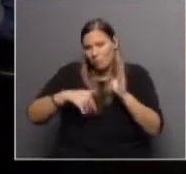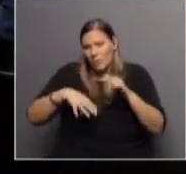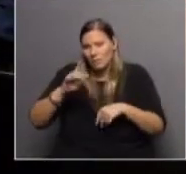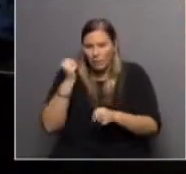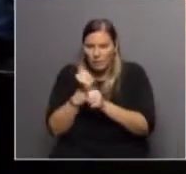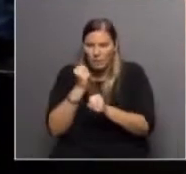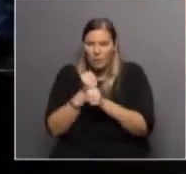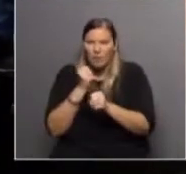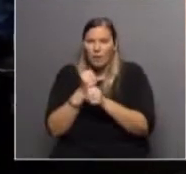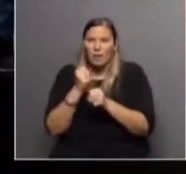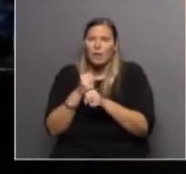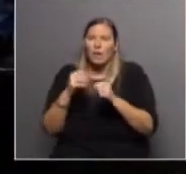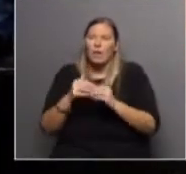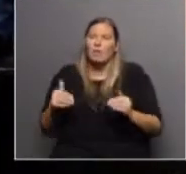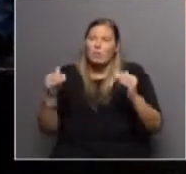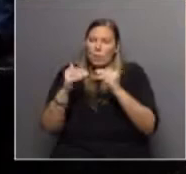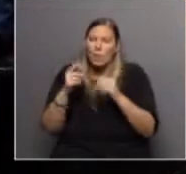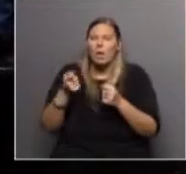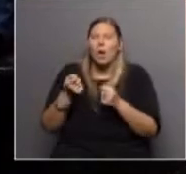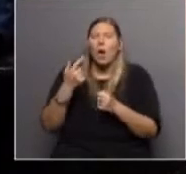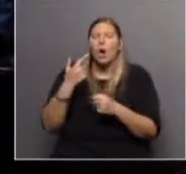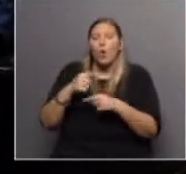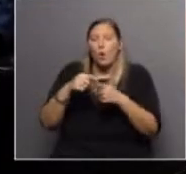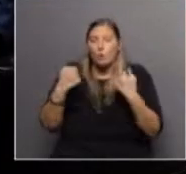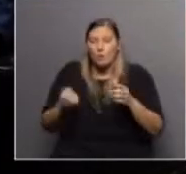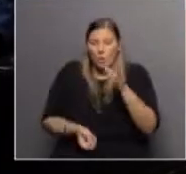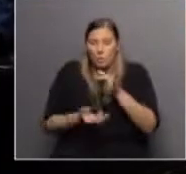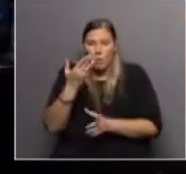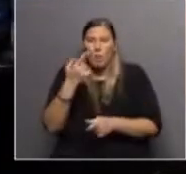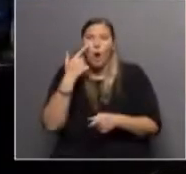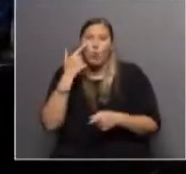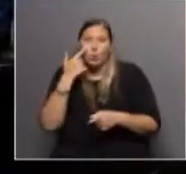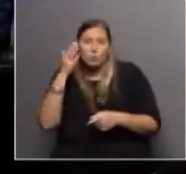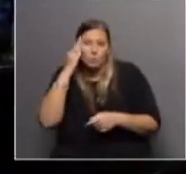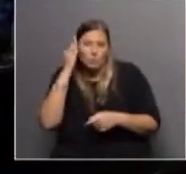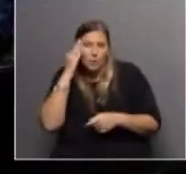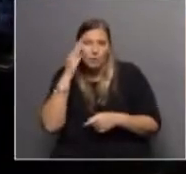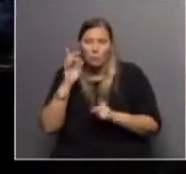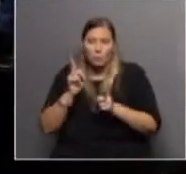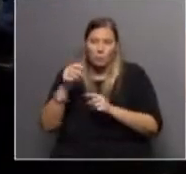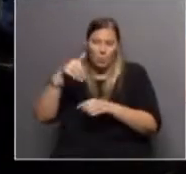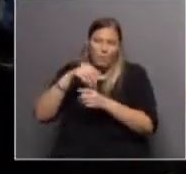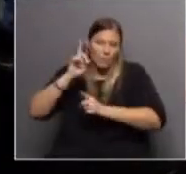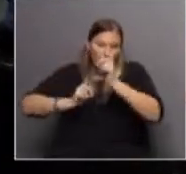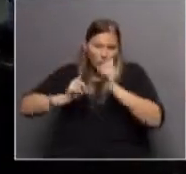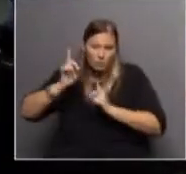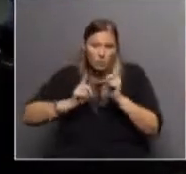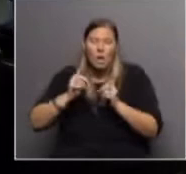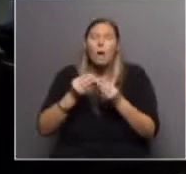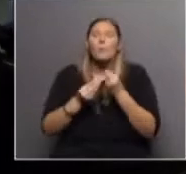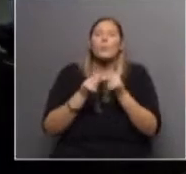trabajan para pares, generan conocimiento que en general se mueve en los circuitos académicos?